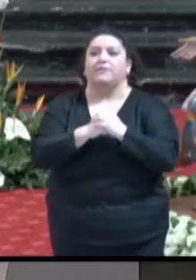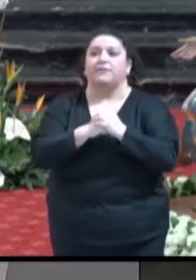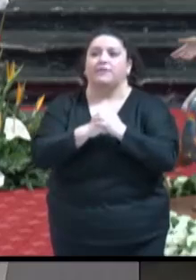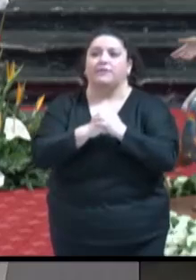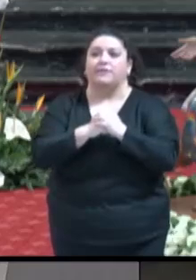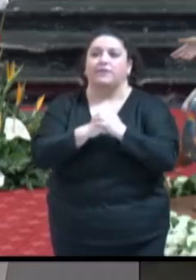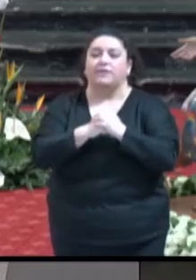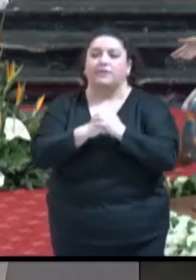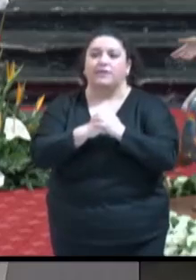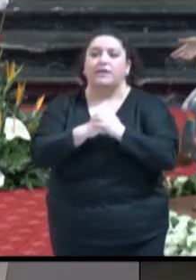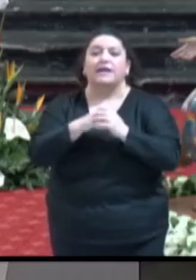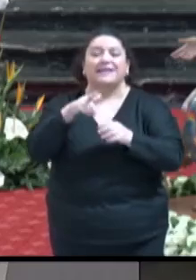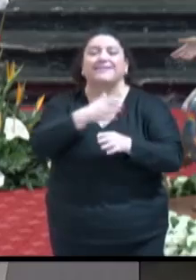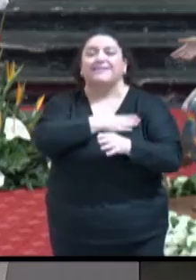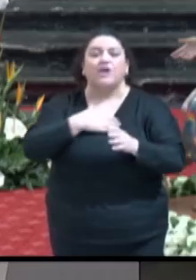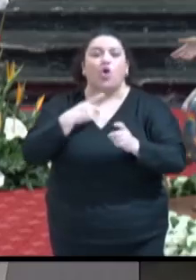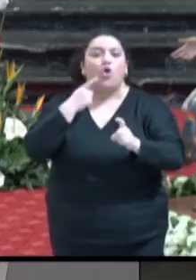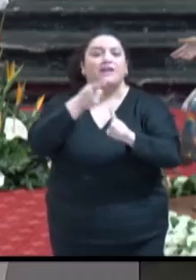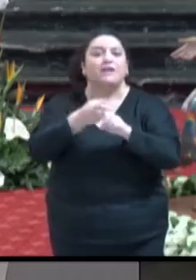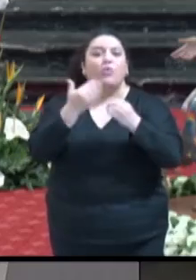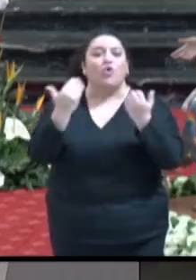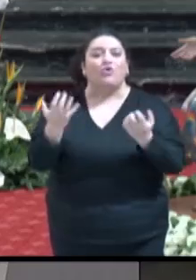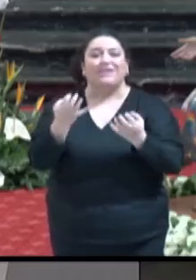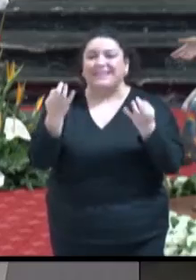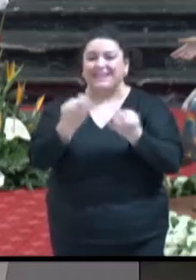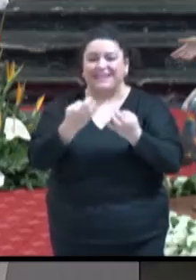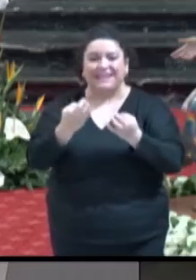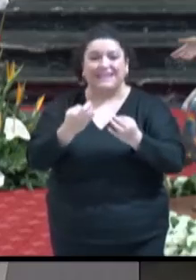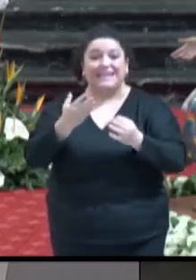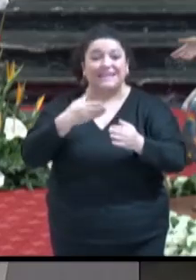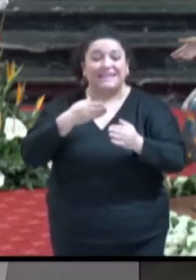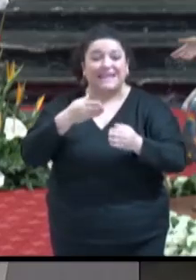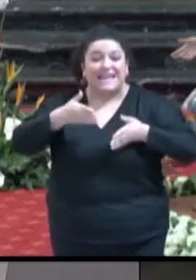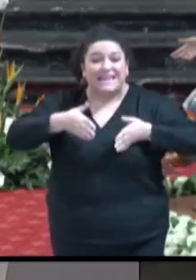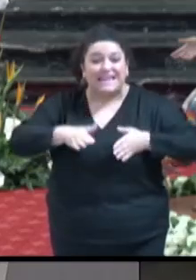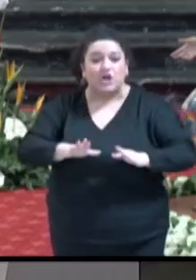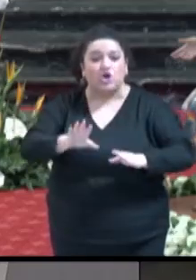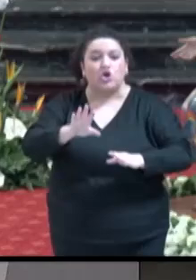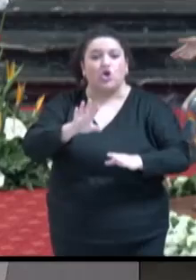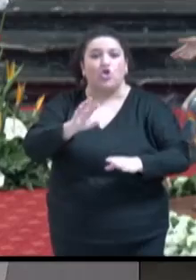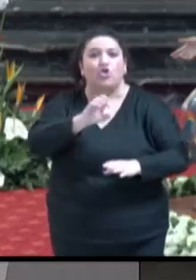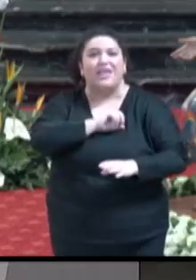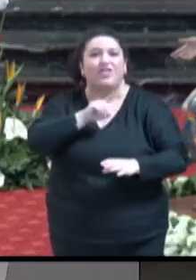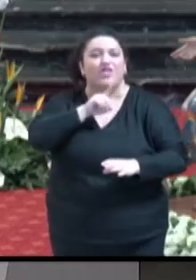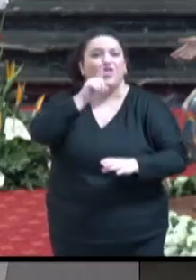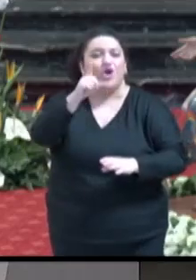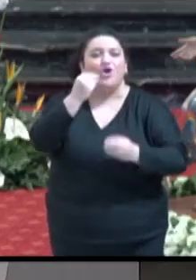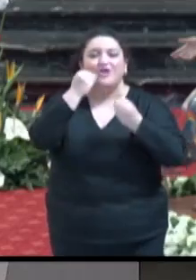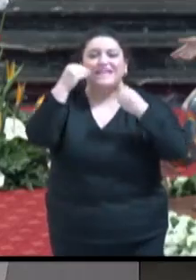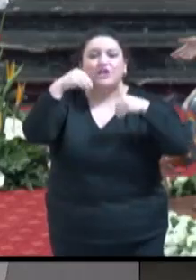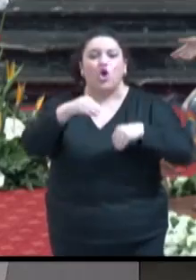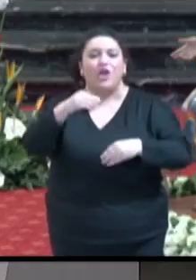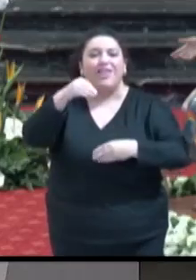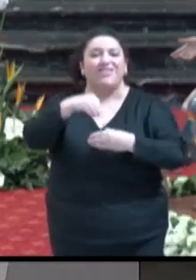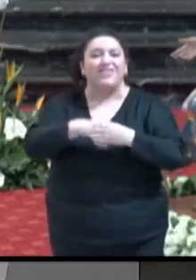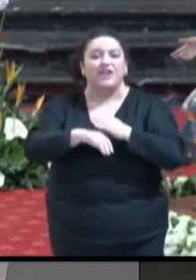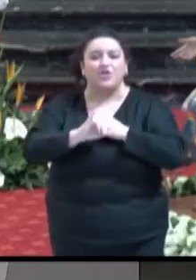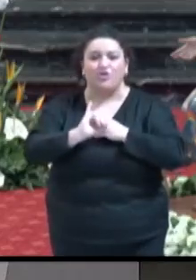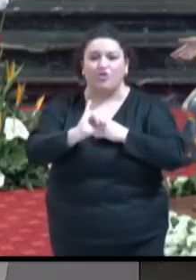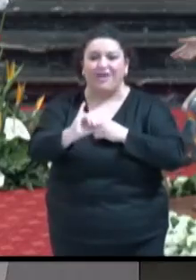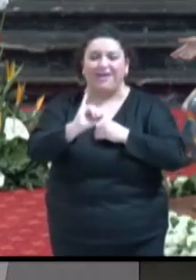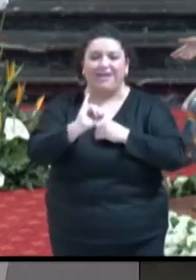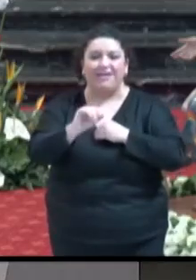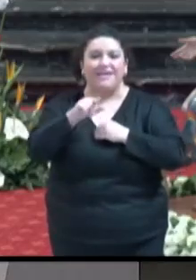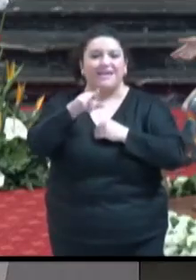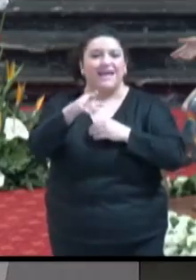hacernos entender el hijo de Dios ha entrado en la historia de lleno y se ha llevado consigo